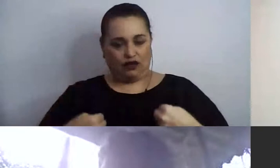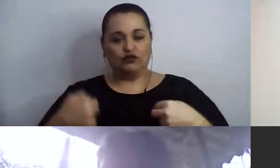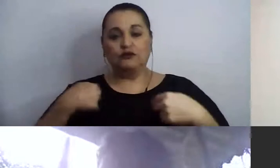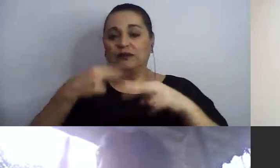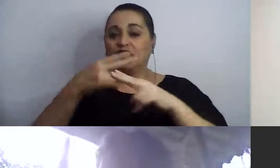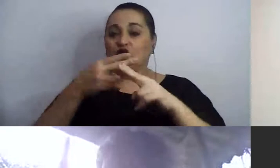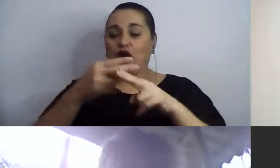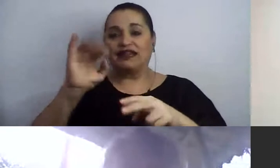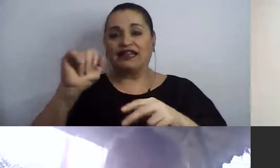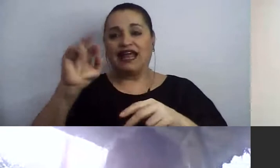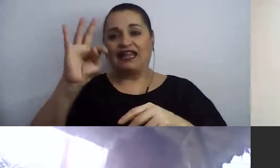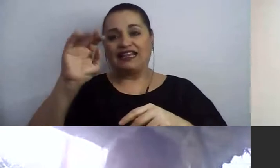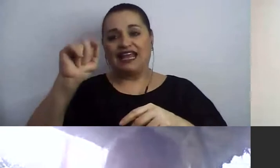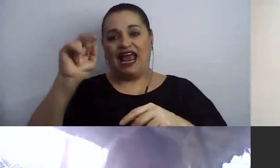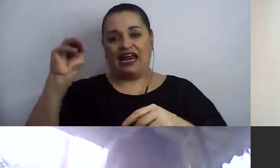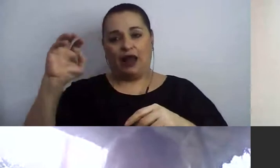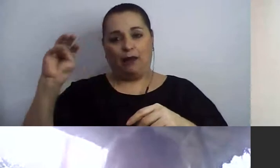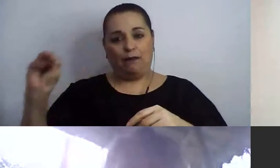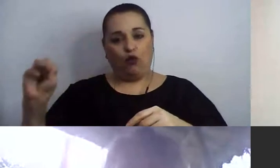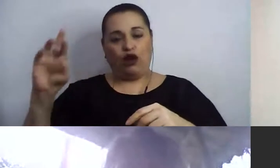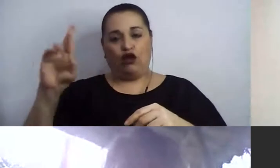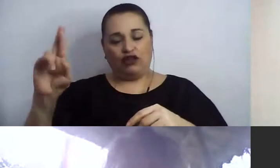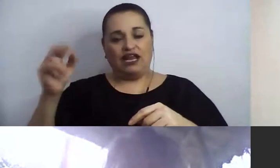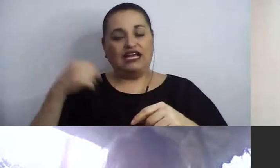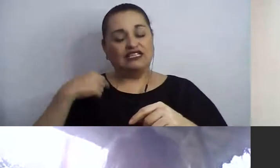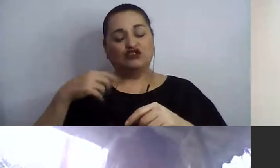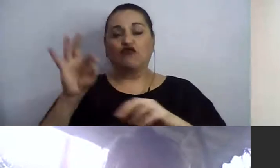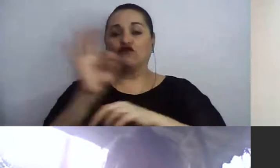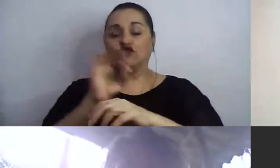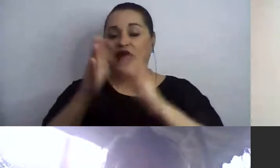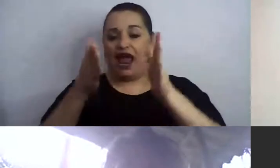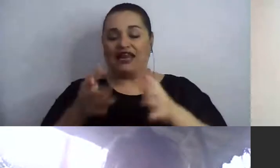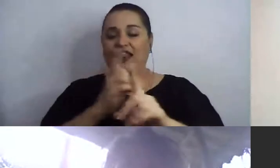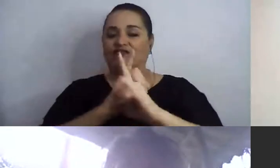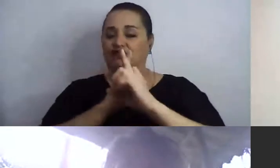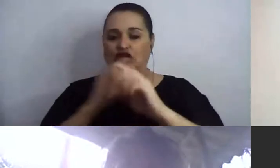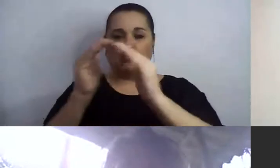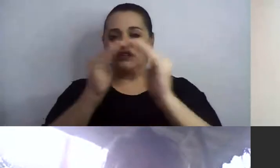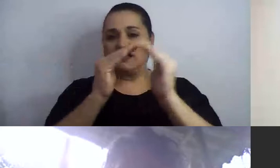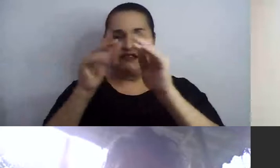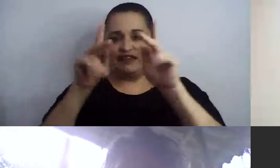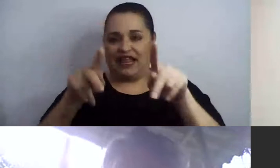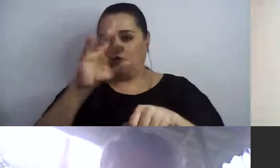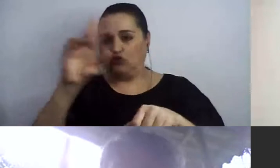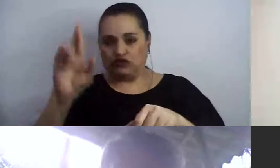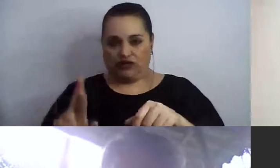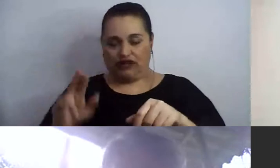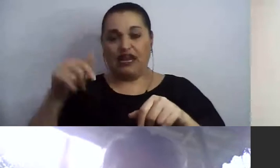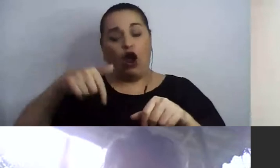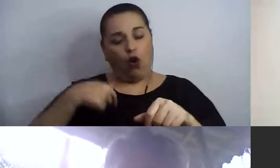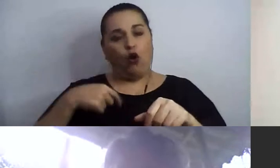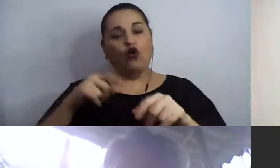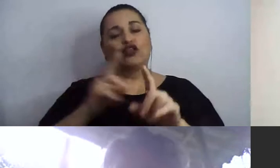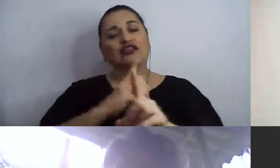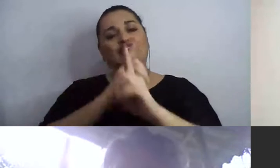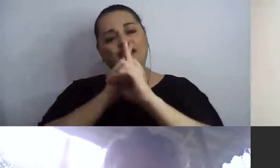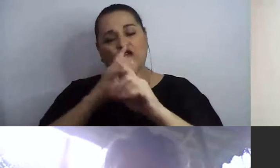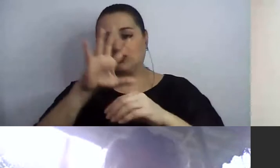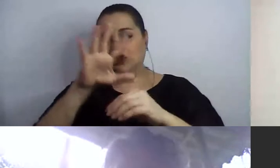nombre es Tatiana Mora Rodríguez, soy funcionaria de la Defensoría de los Habitantes de la República de Costa Rica, hoy funjo como defensor